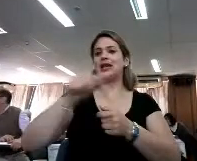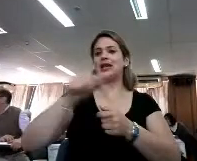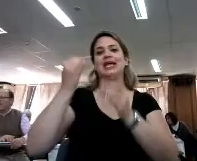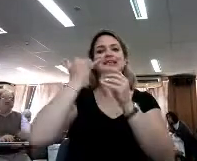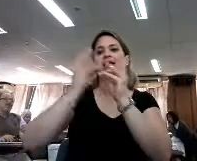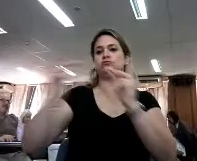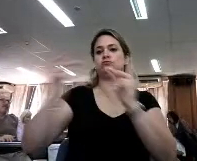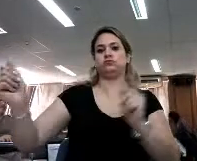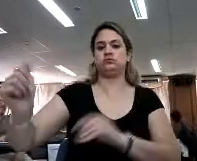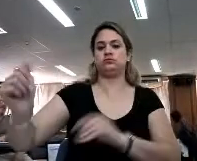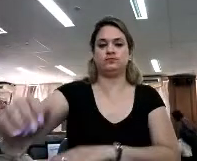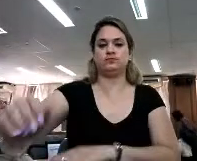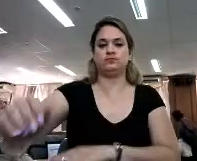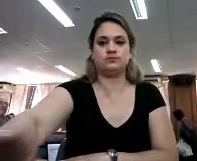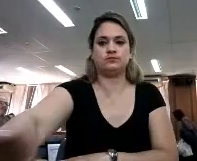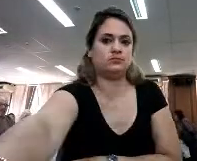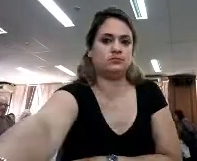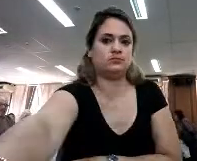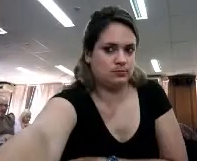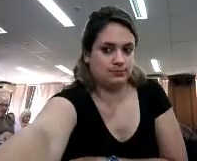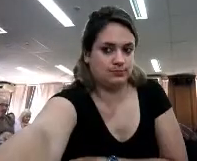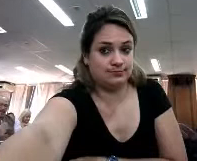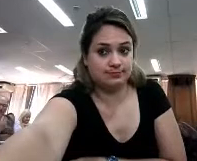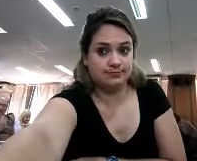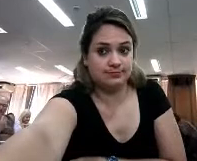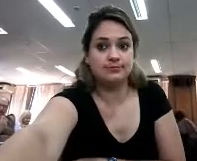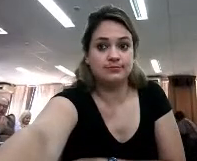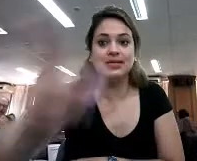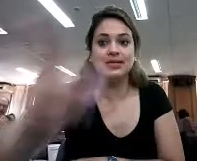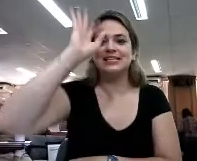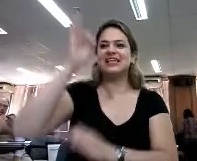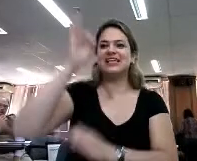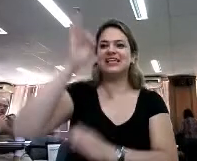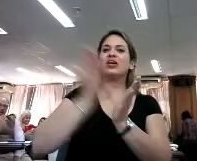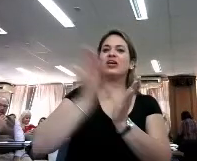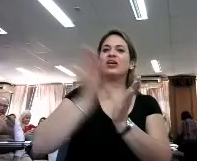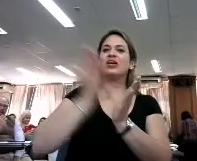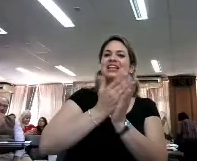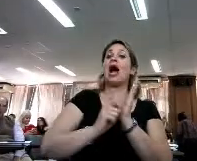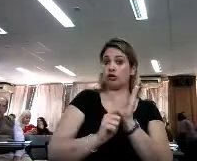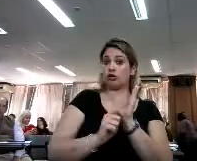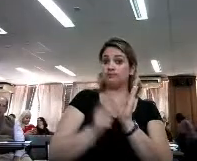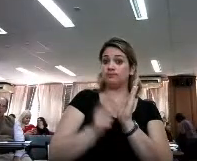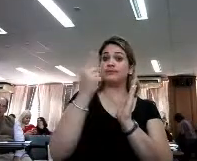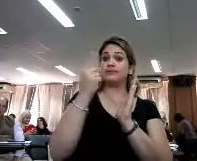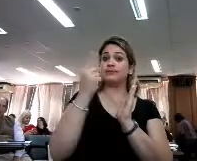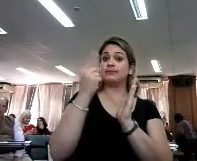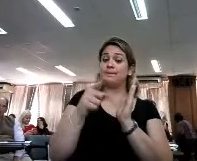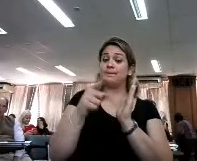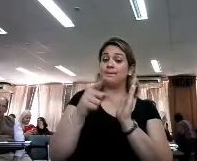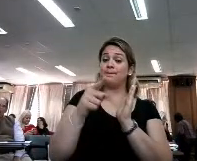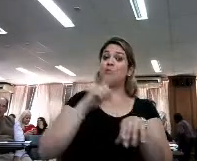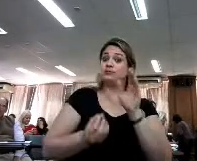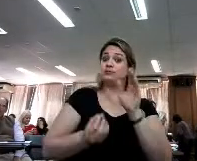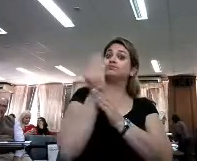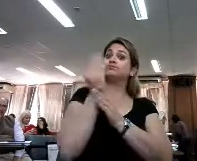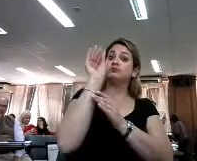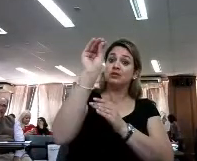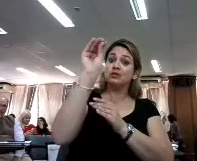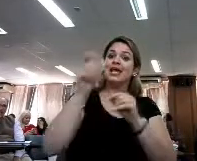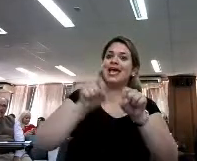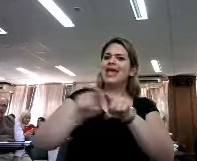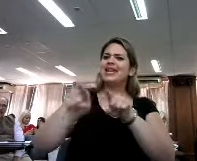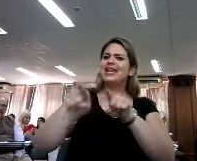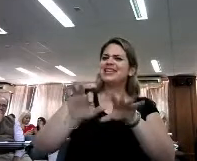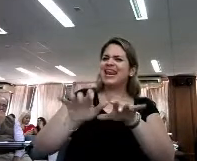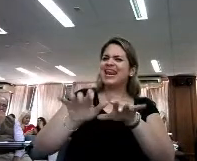desaparecido, reconocemos que los derechos los tiene el autor, pero a la hora de subir este artículo a un repositorio, tenemos